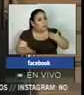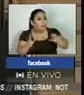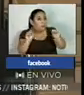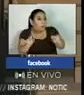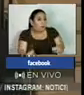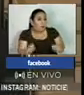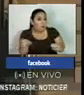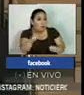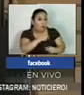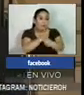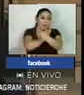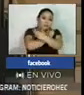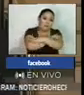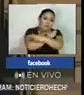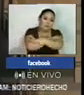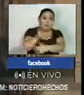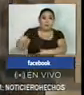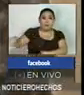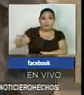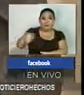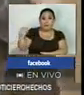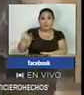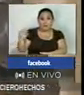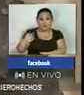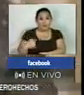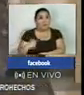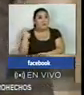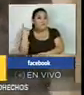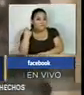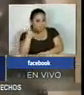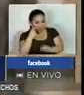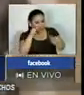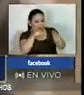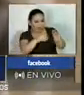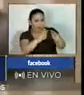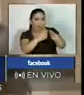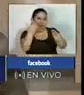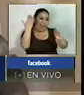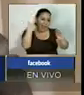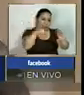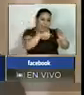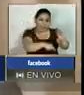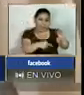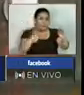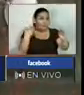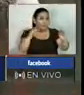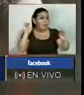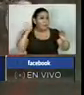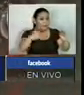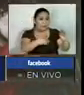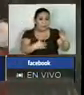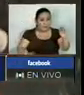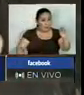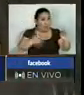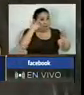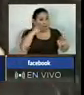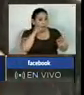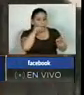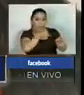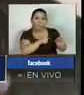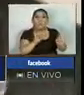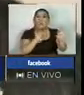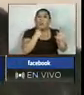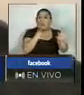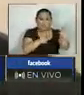tener ese descanso que van a necesitar. Todavía quedan rastros de lo que dejaron algunos expresidentes, este, por ejemplo, con